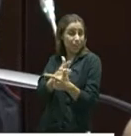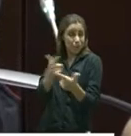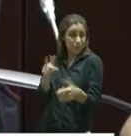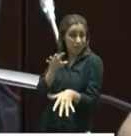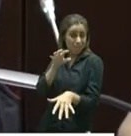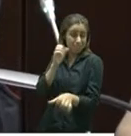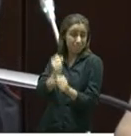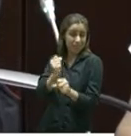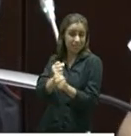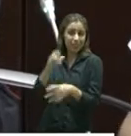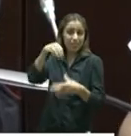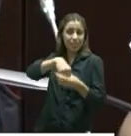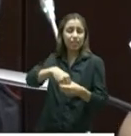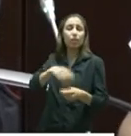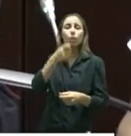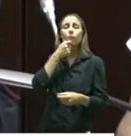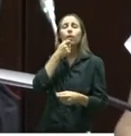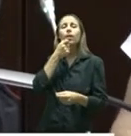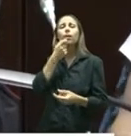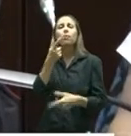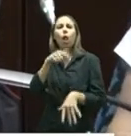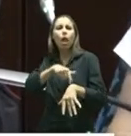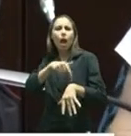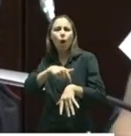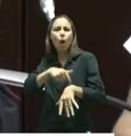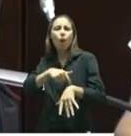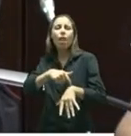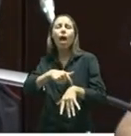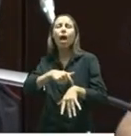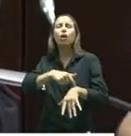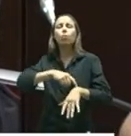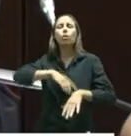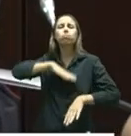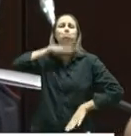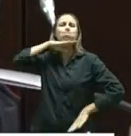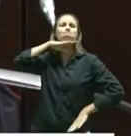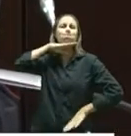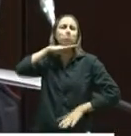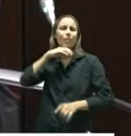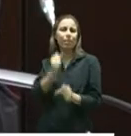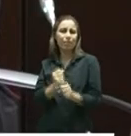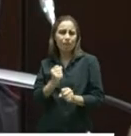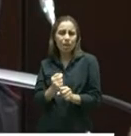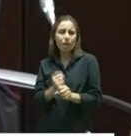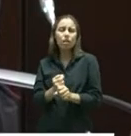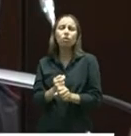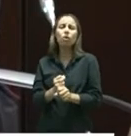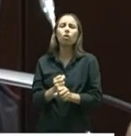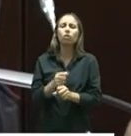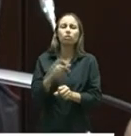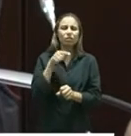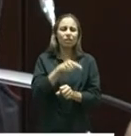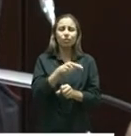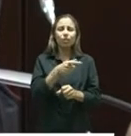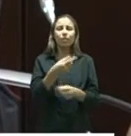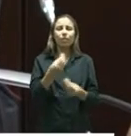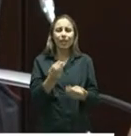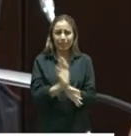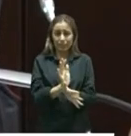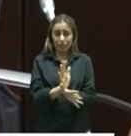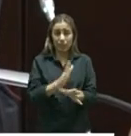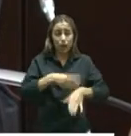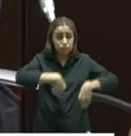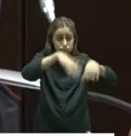horaria la falta de aparatología medicamentos de insumo que eso sí está abordado en el proyecto entonces no estamos hablando de abordar una